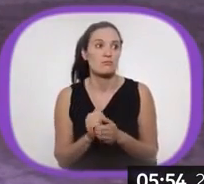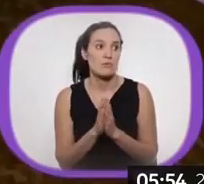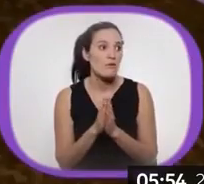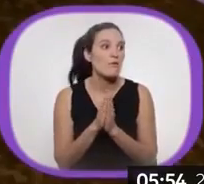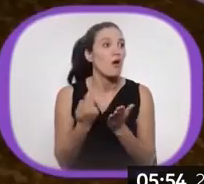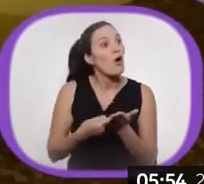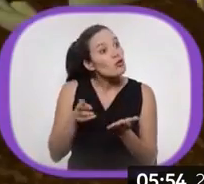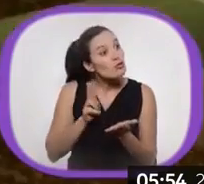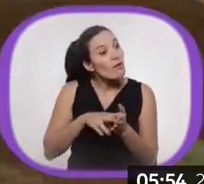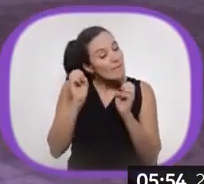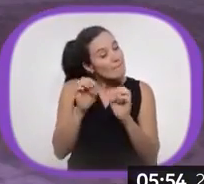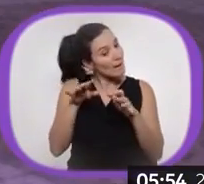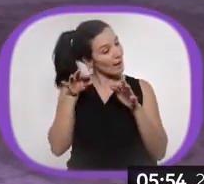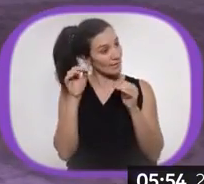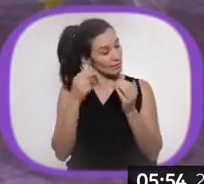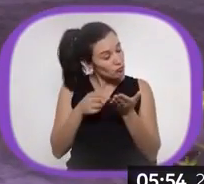Intentaremos otro hechizo.